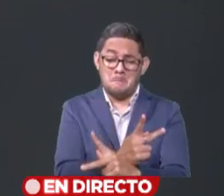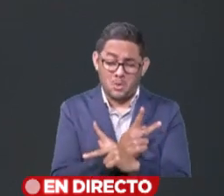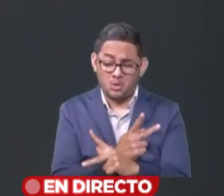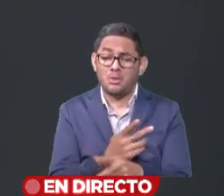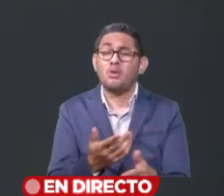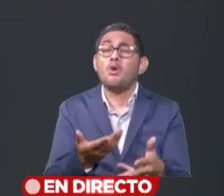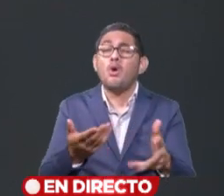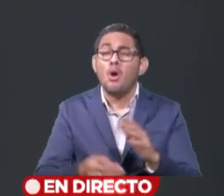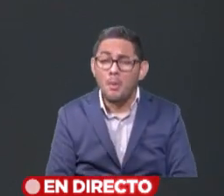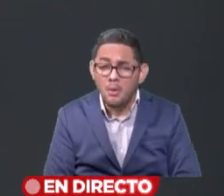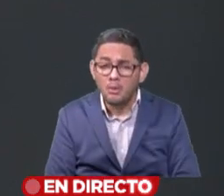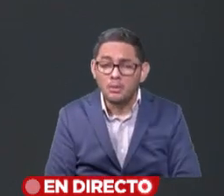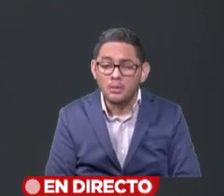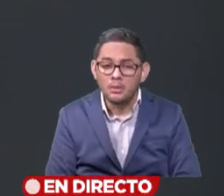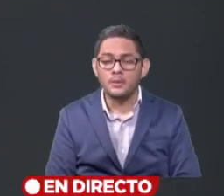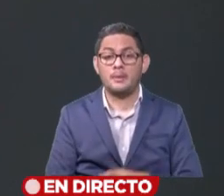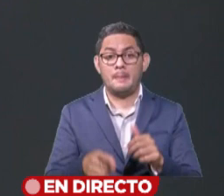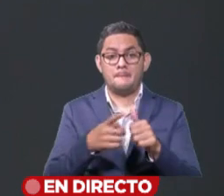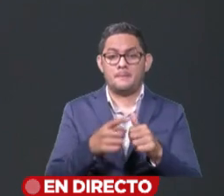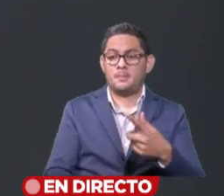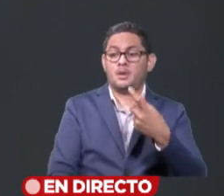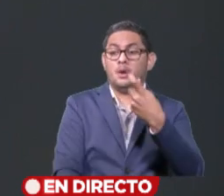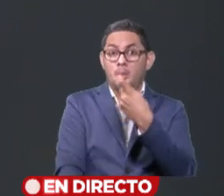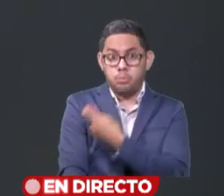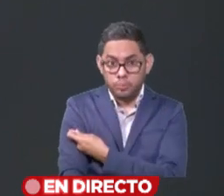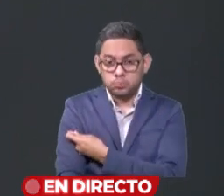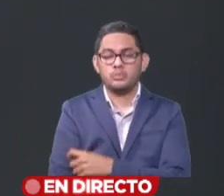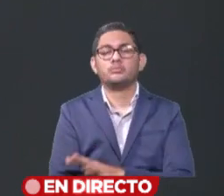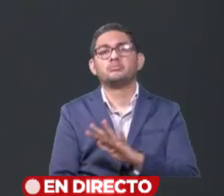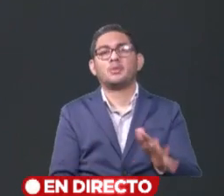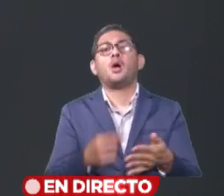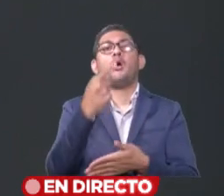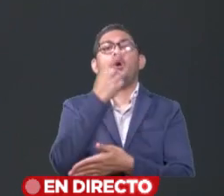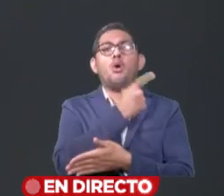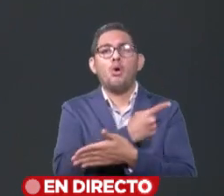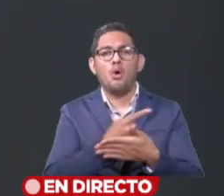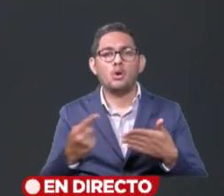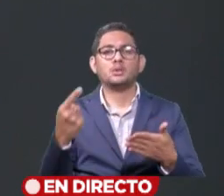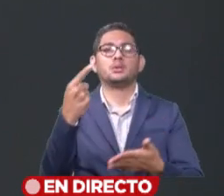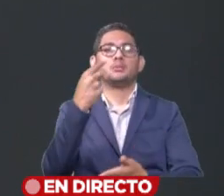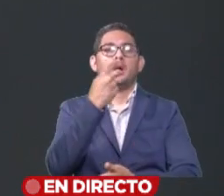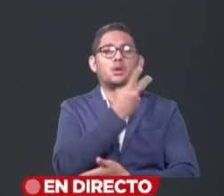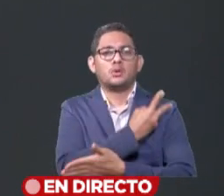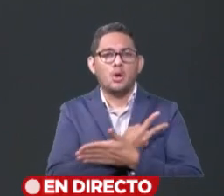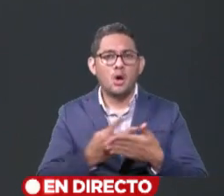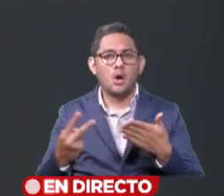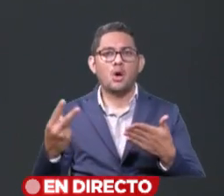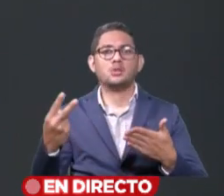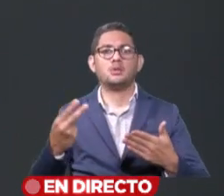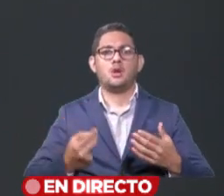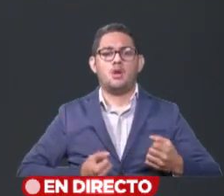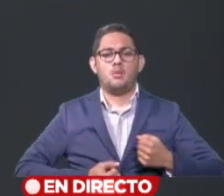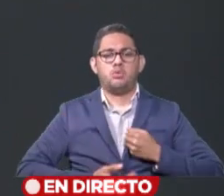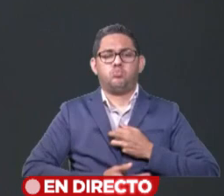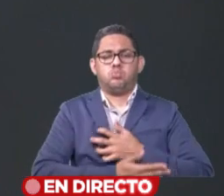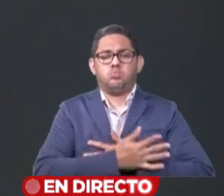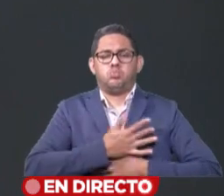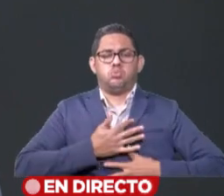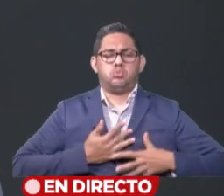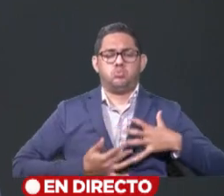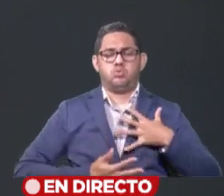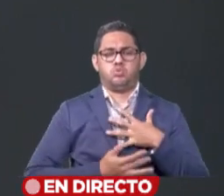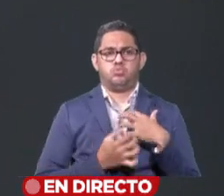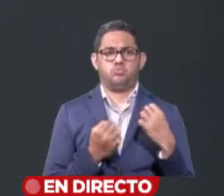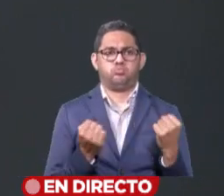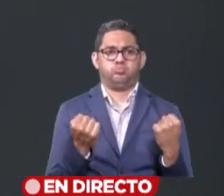un periodo de por lo menos 2 semanas, 14 días, para que estas personas puedan estar protegidos por esta vacuna.